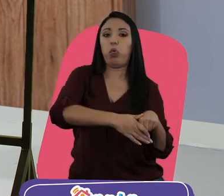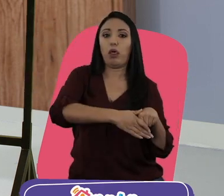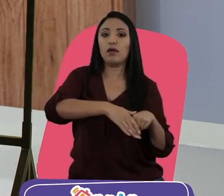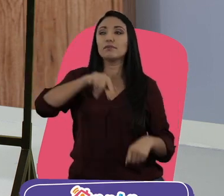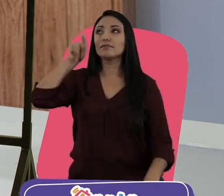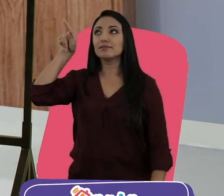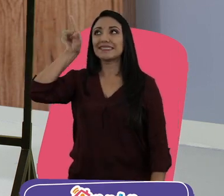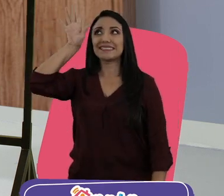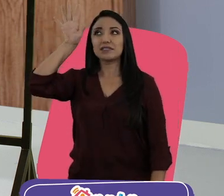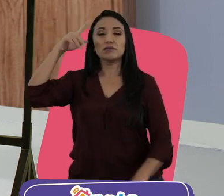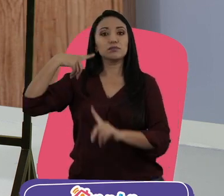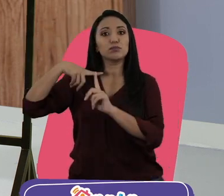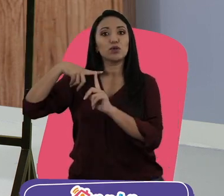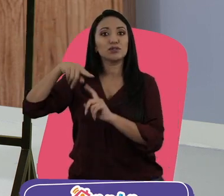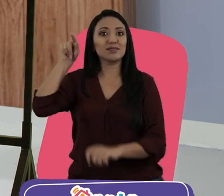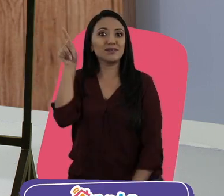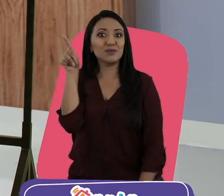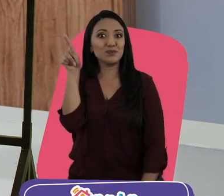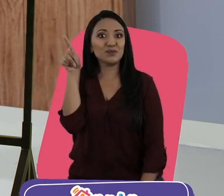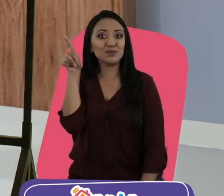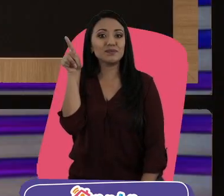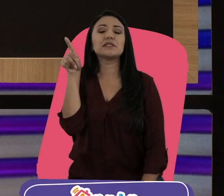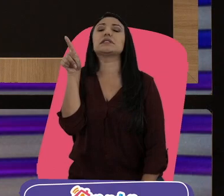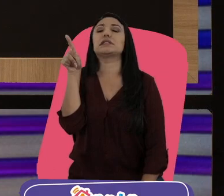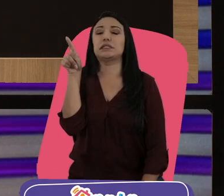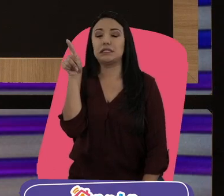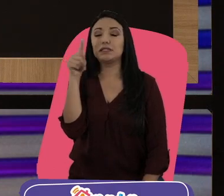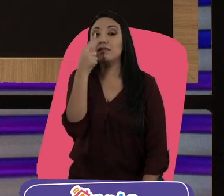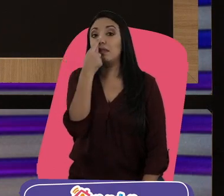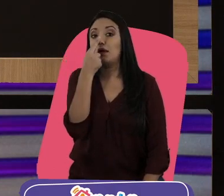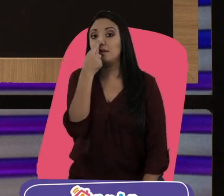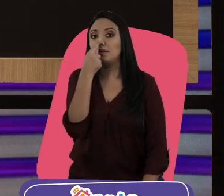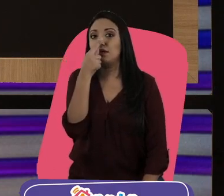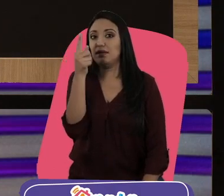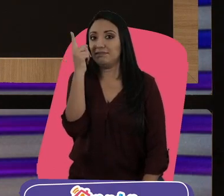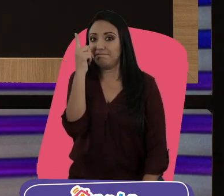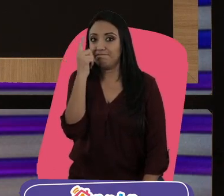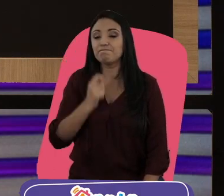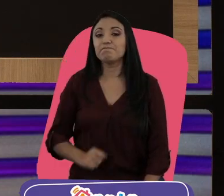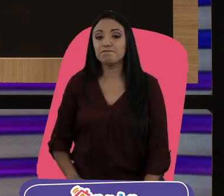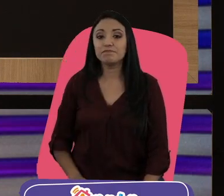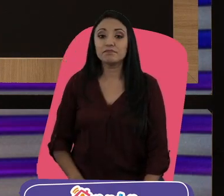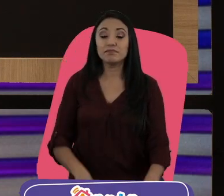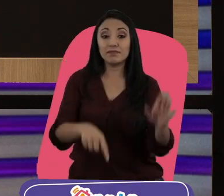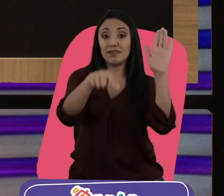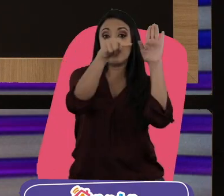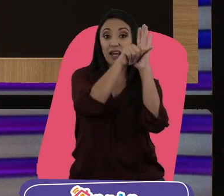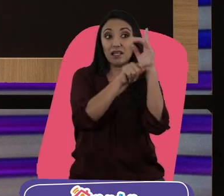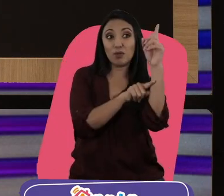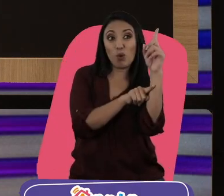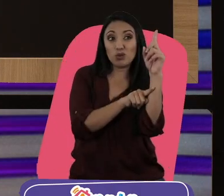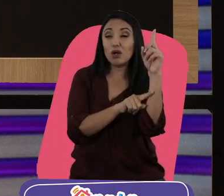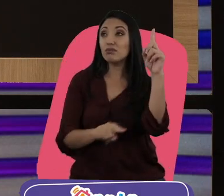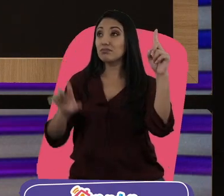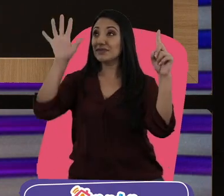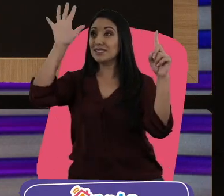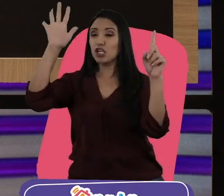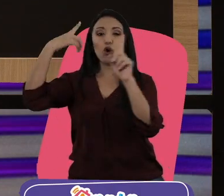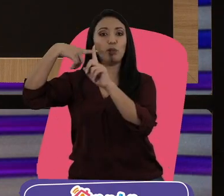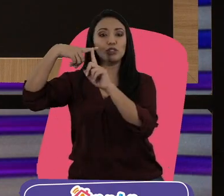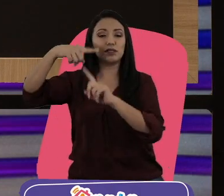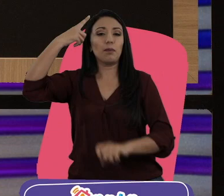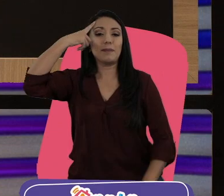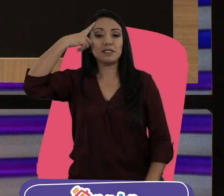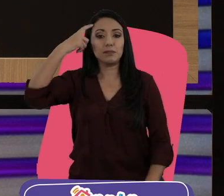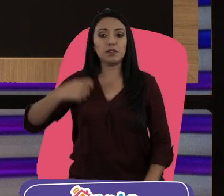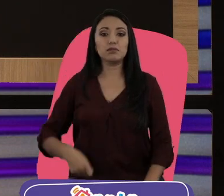palabra negativa. Este es un ejercicio súper interesante. Palabras negativas, 5 palabras positivas.